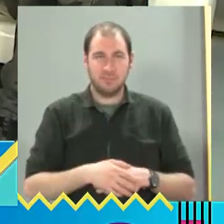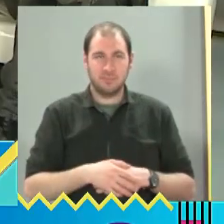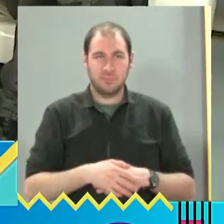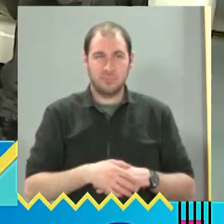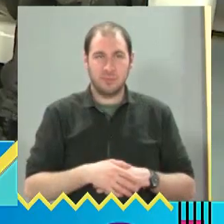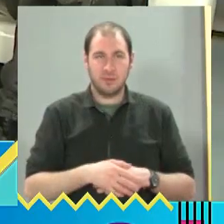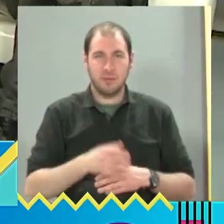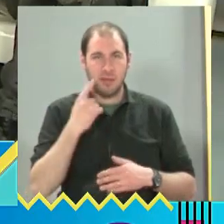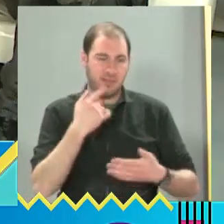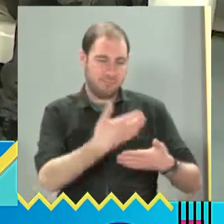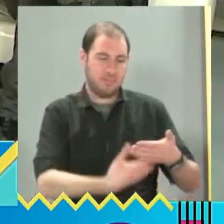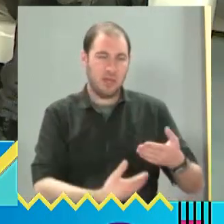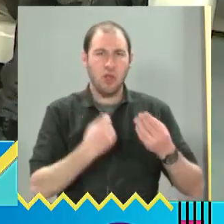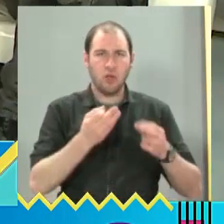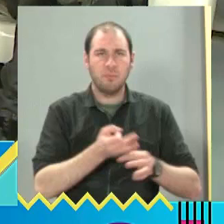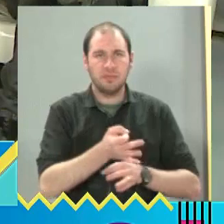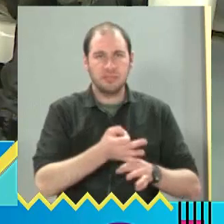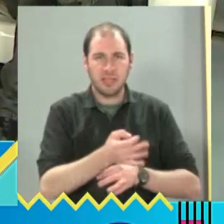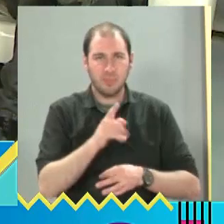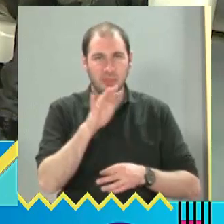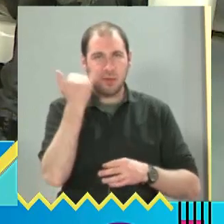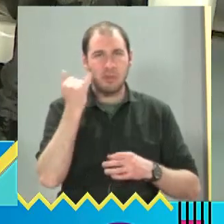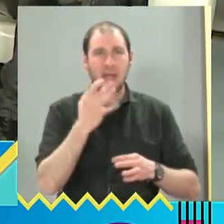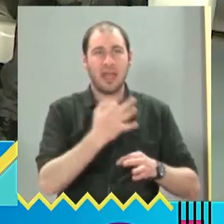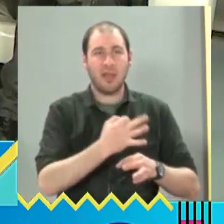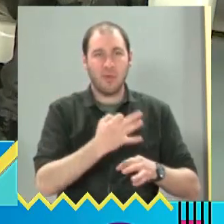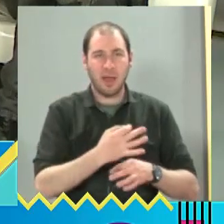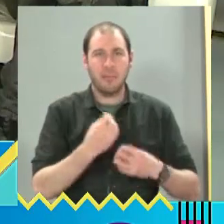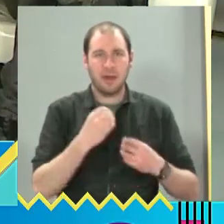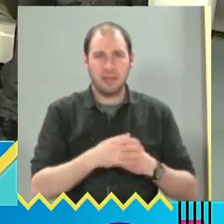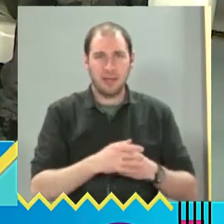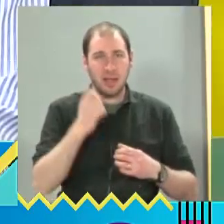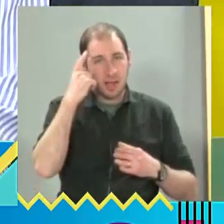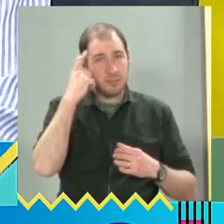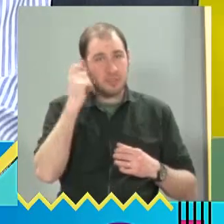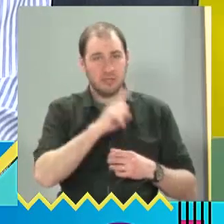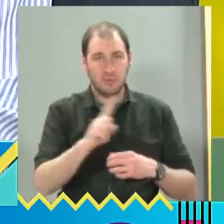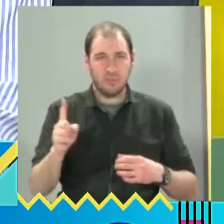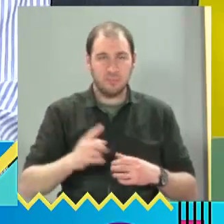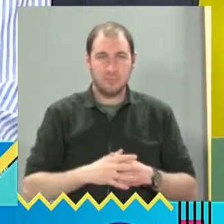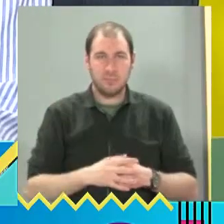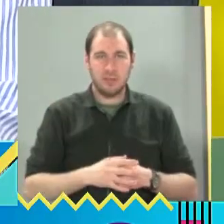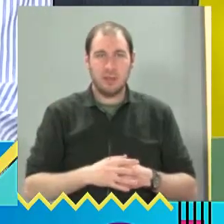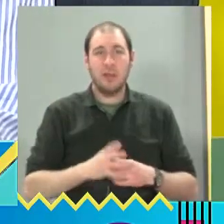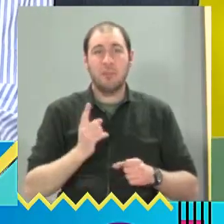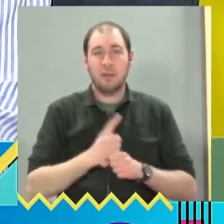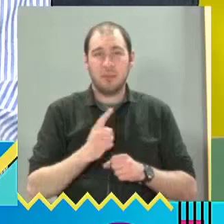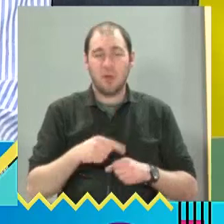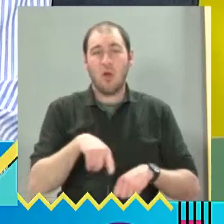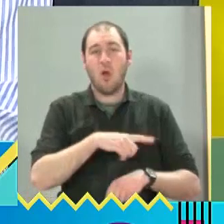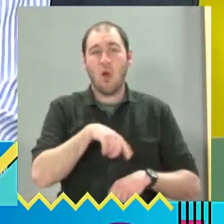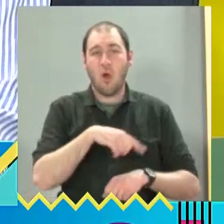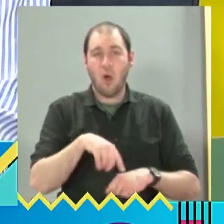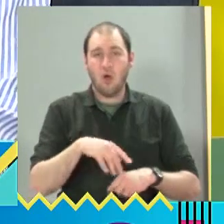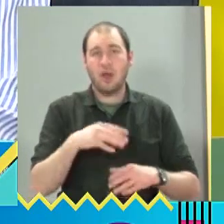Si nos ponemos a evaluar cómo se enseña, te das cuenta que las escuelas están hechas para no aprender. Por empezar, las horas en que se